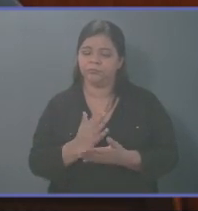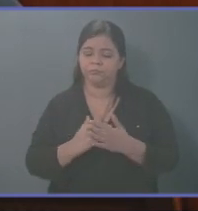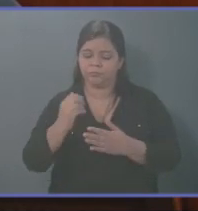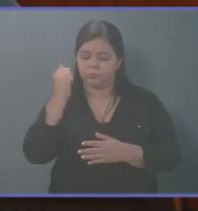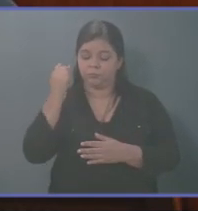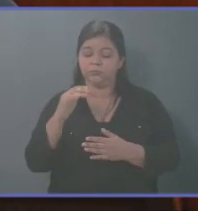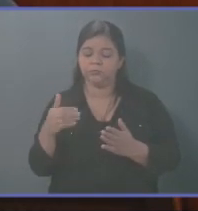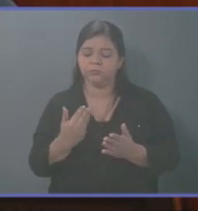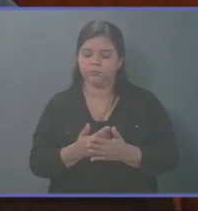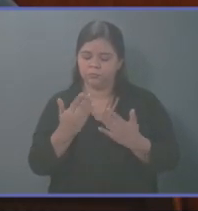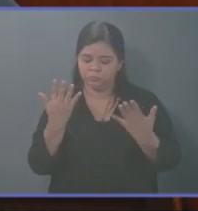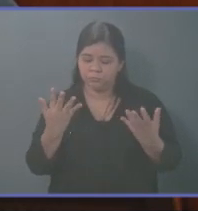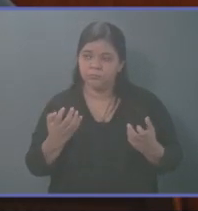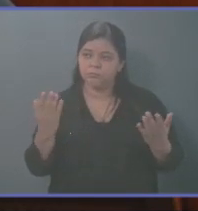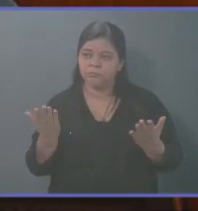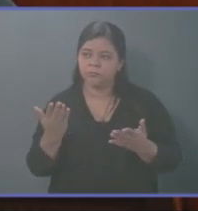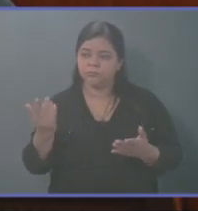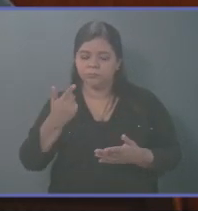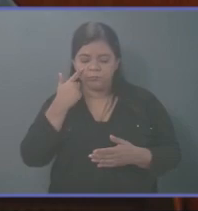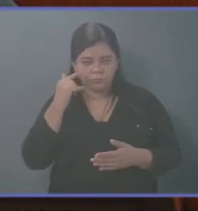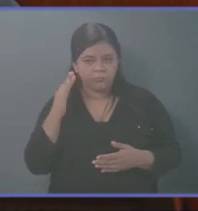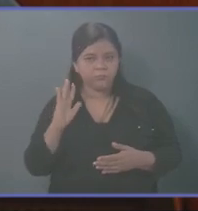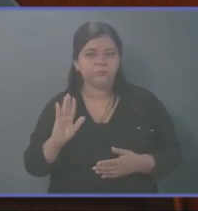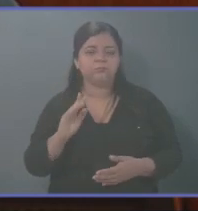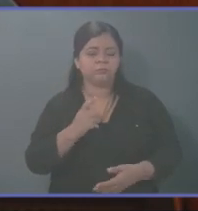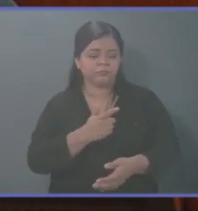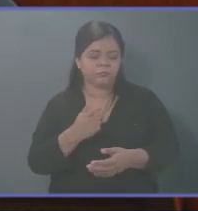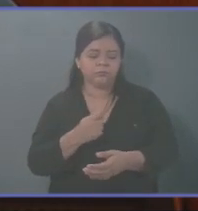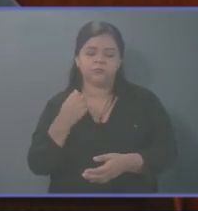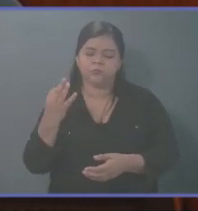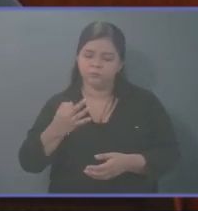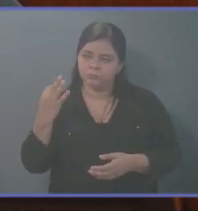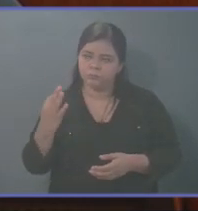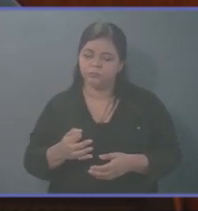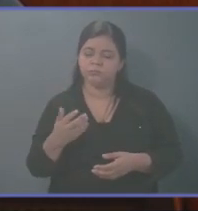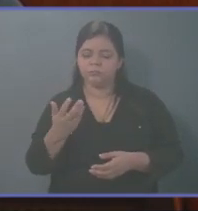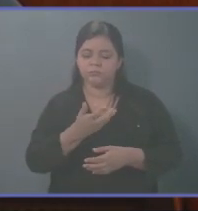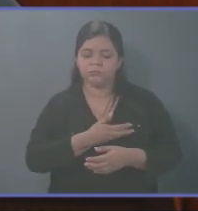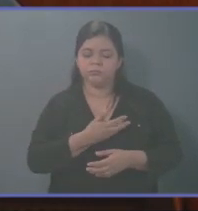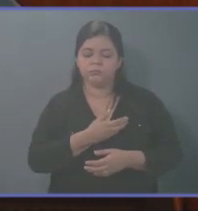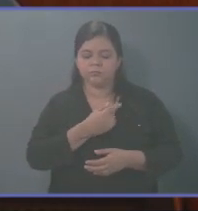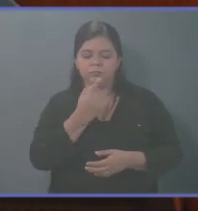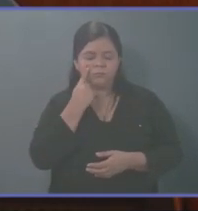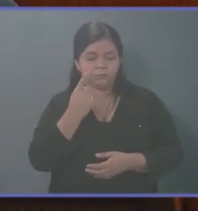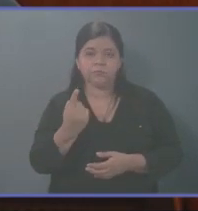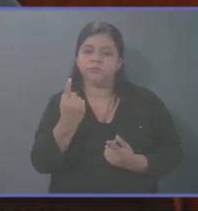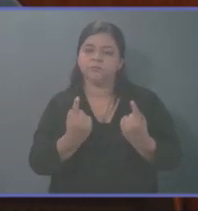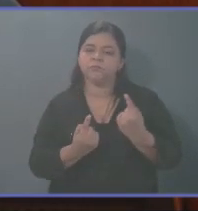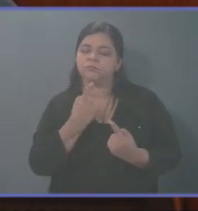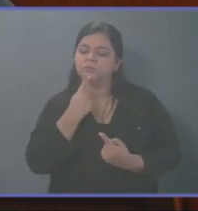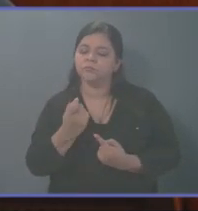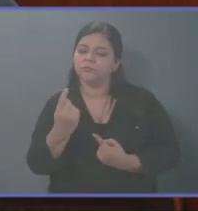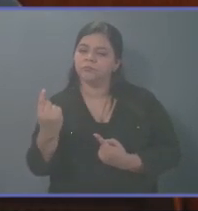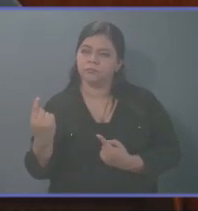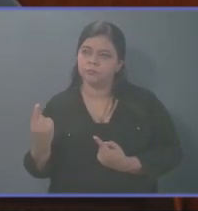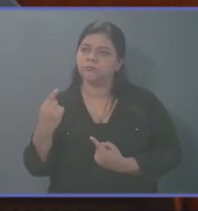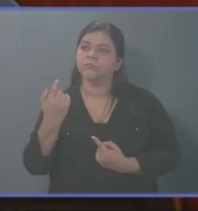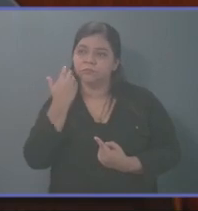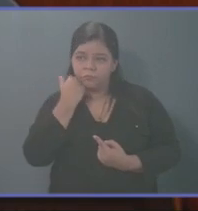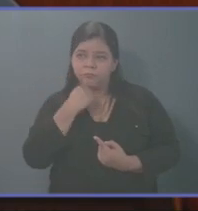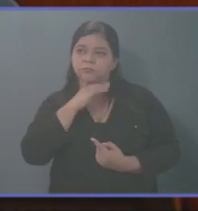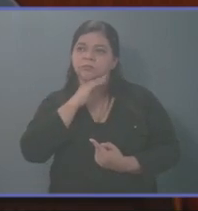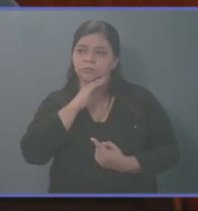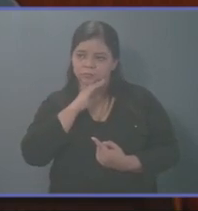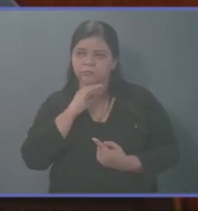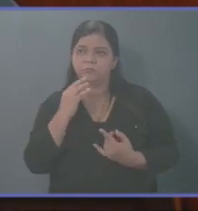también para realizar esas pruebas que son necesarias para detectar qué salvadoreño, qué salvadoreña está